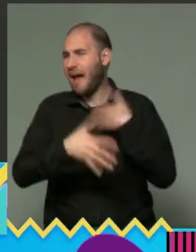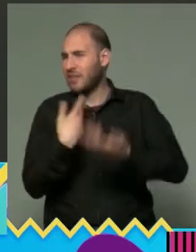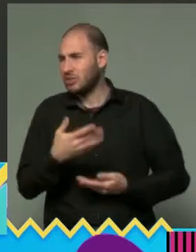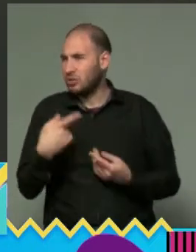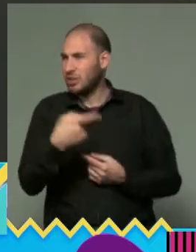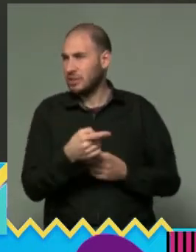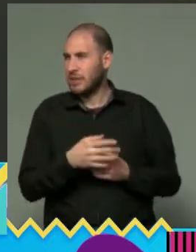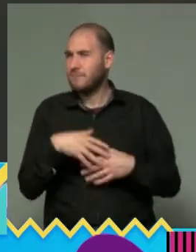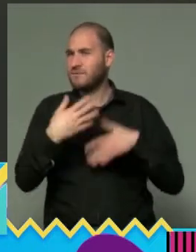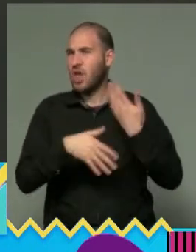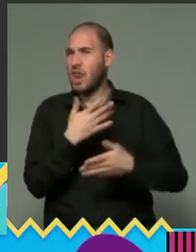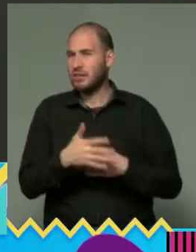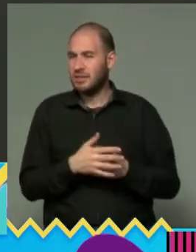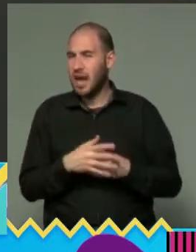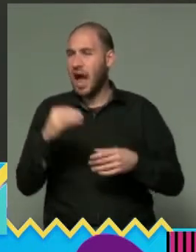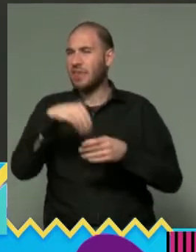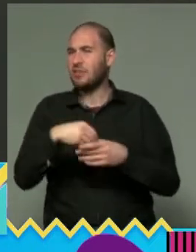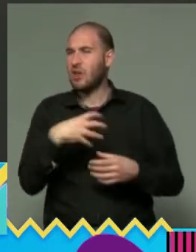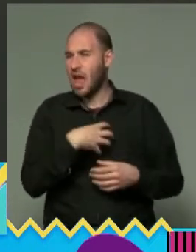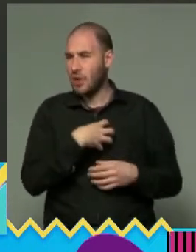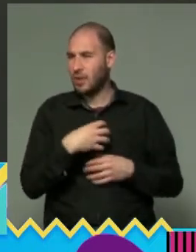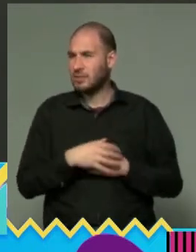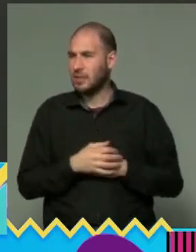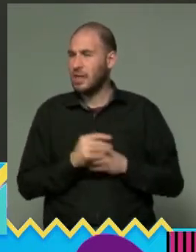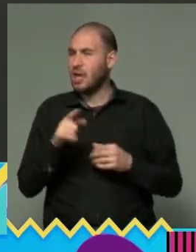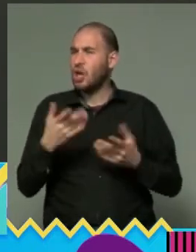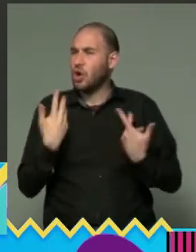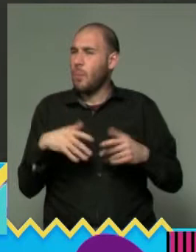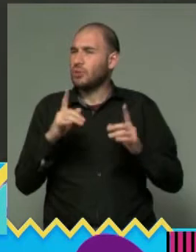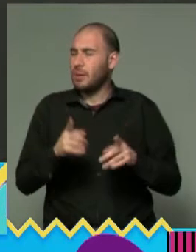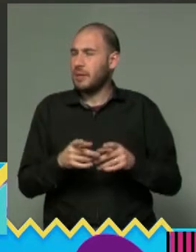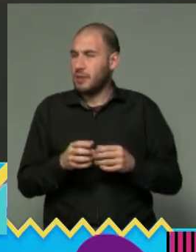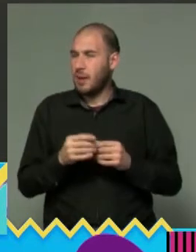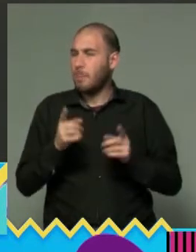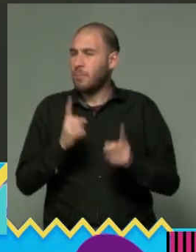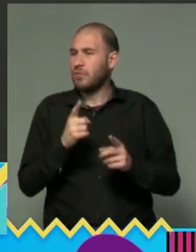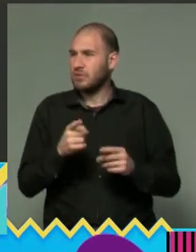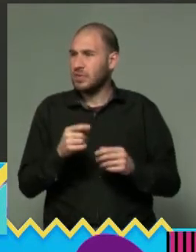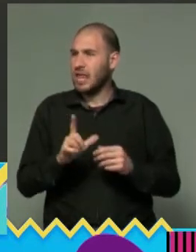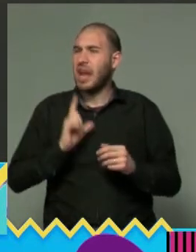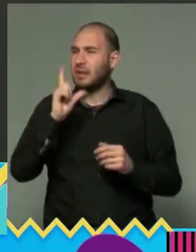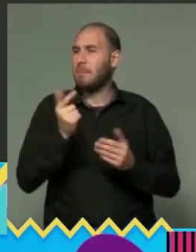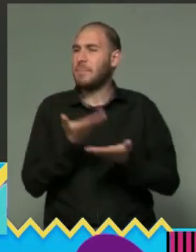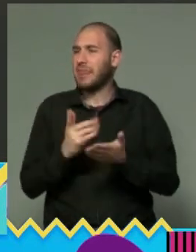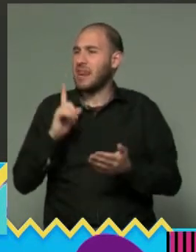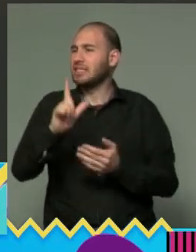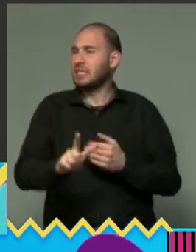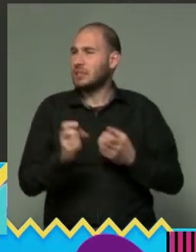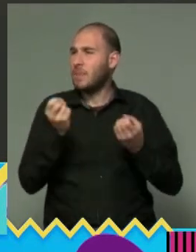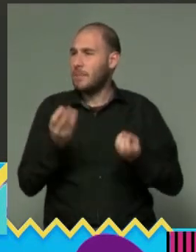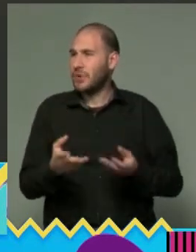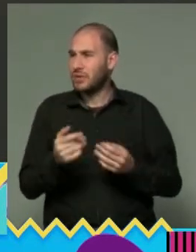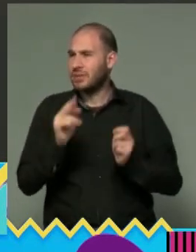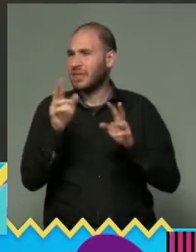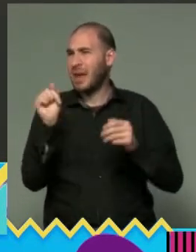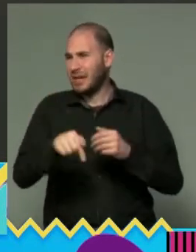agresiones, de la violencia que se da dentro de las aulas, ¿son comunes también por parte de los docentes licencias, el pedido de licencias por